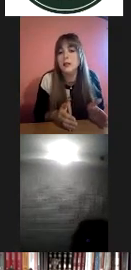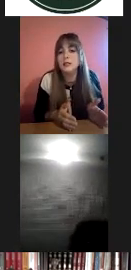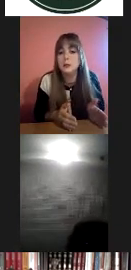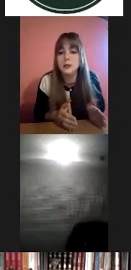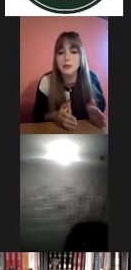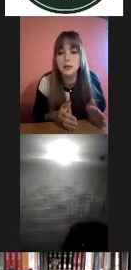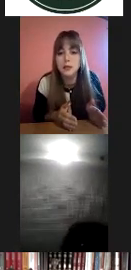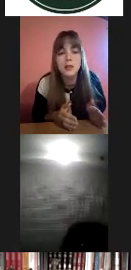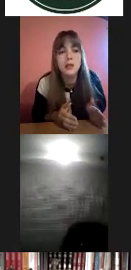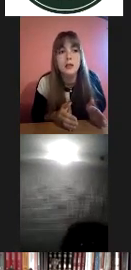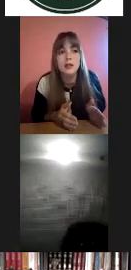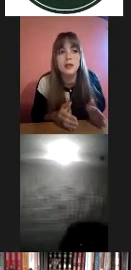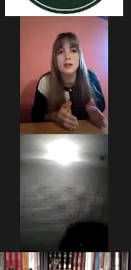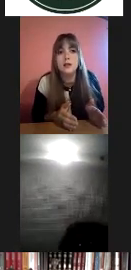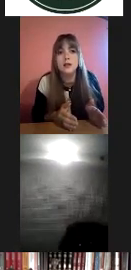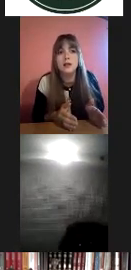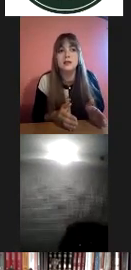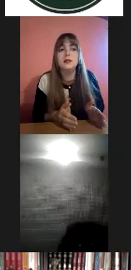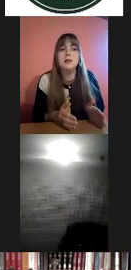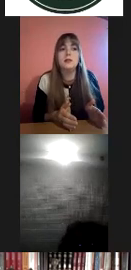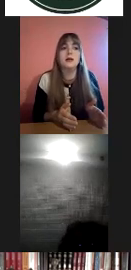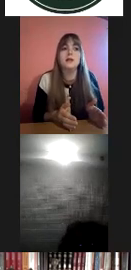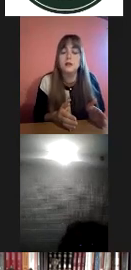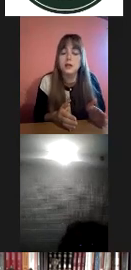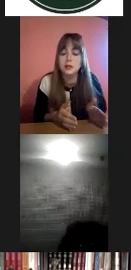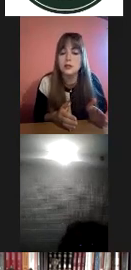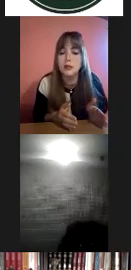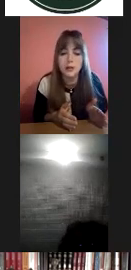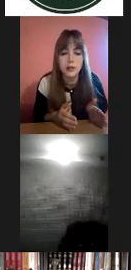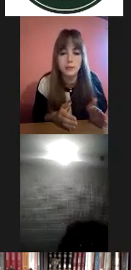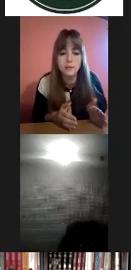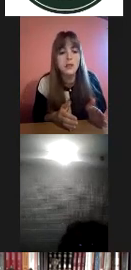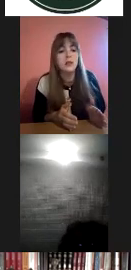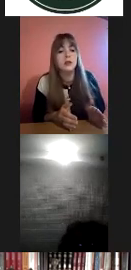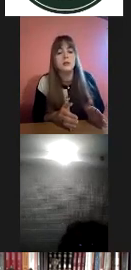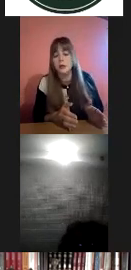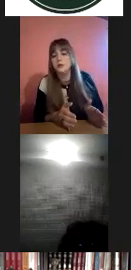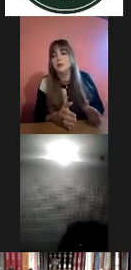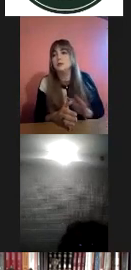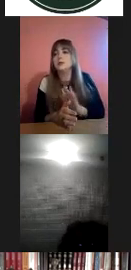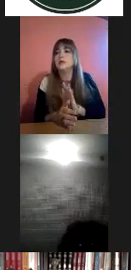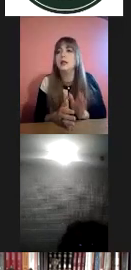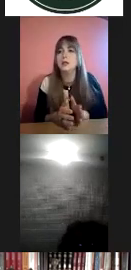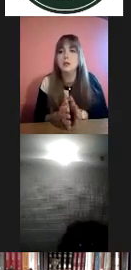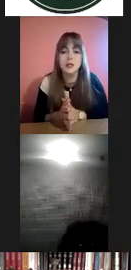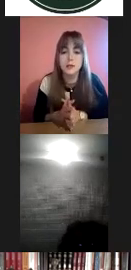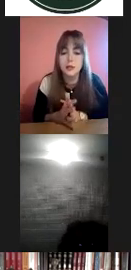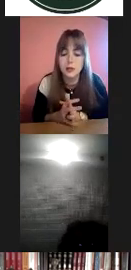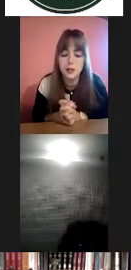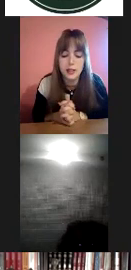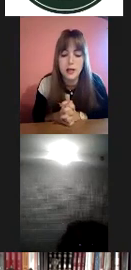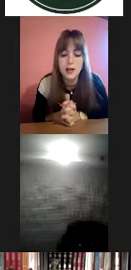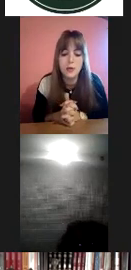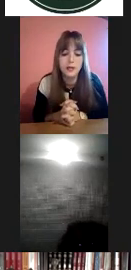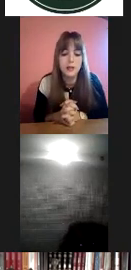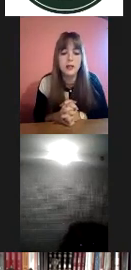de estar en la calle, básicamente, y de ser accesible para que cualquier persona lo dañe. Bueno, esto es básicamente lo que